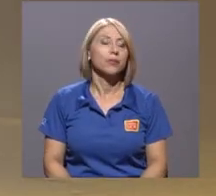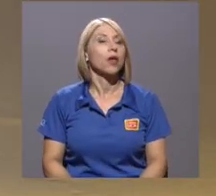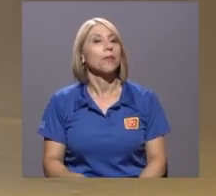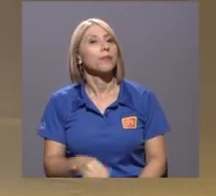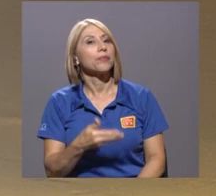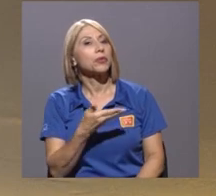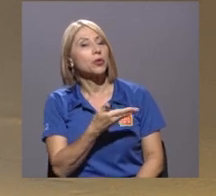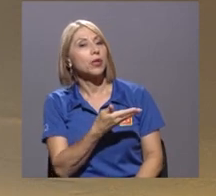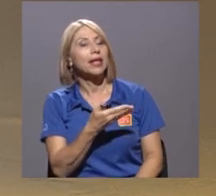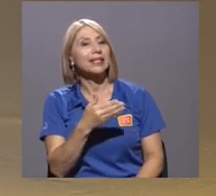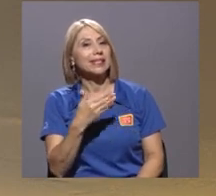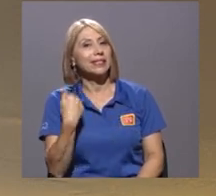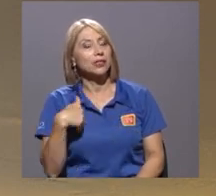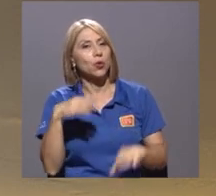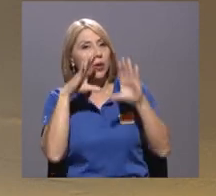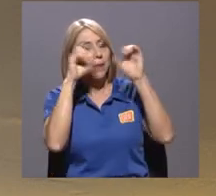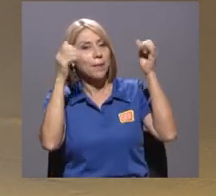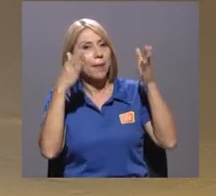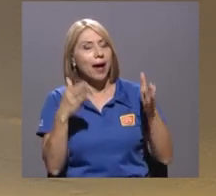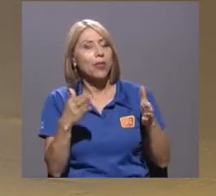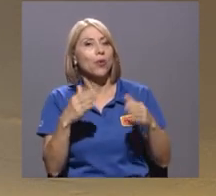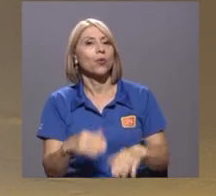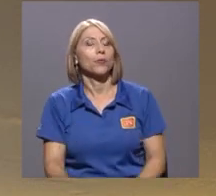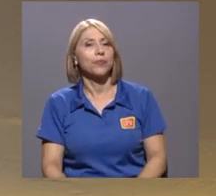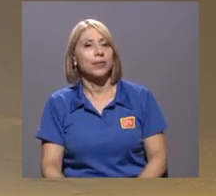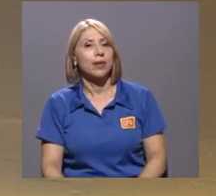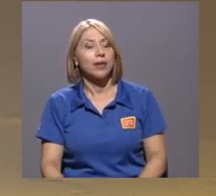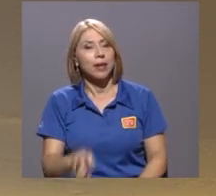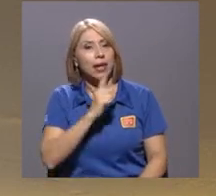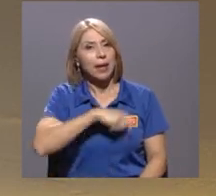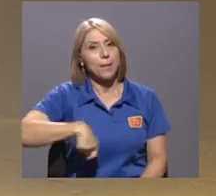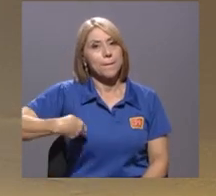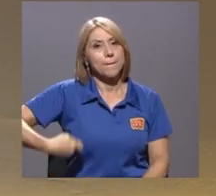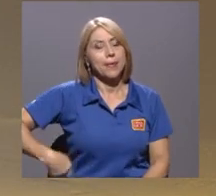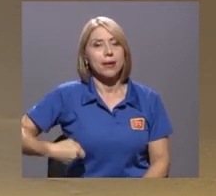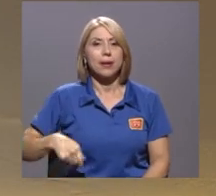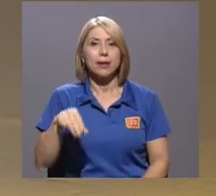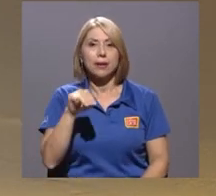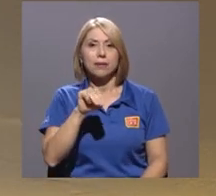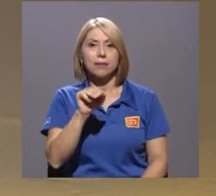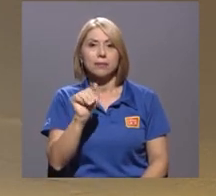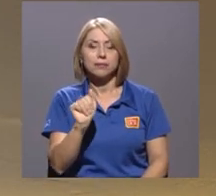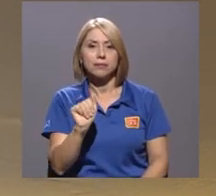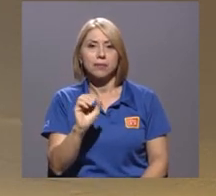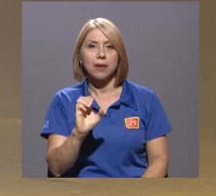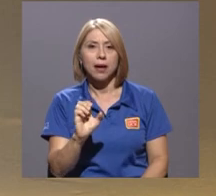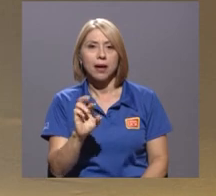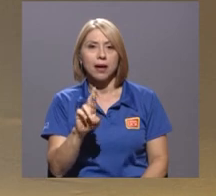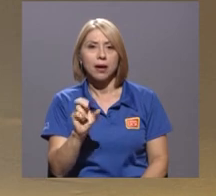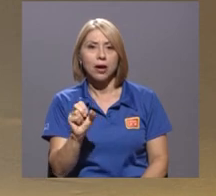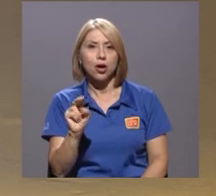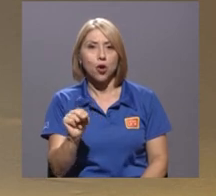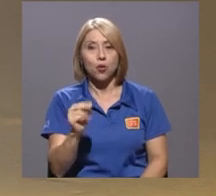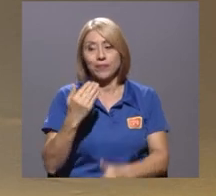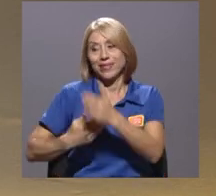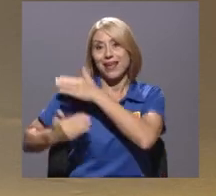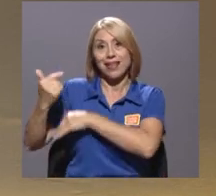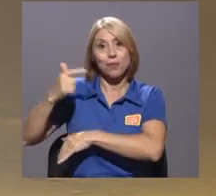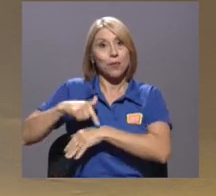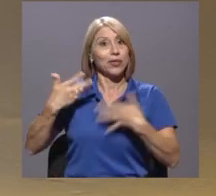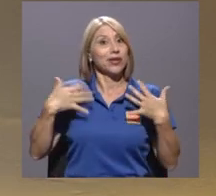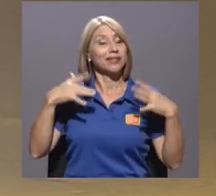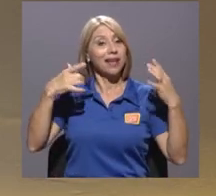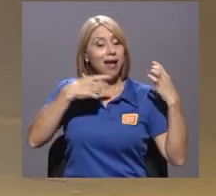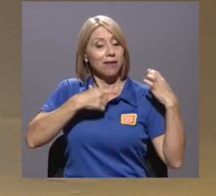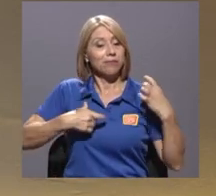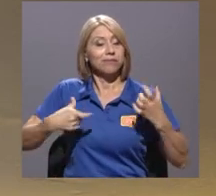señor embajador el presidente macro cuando asume una